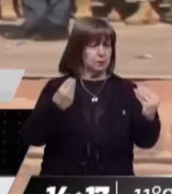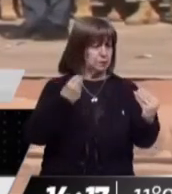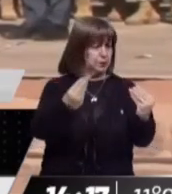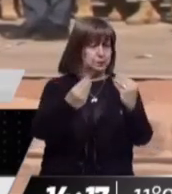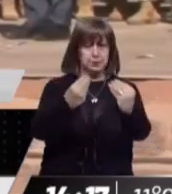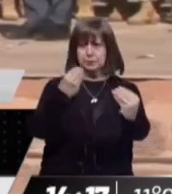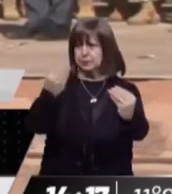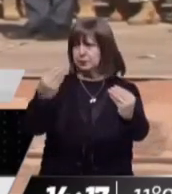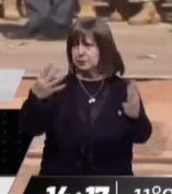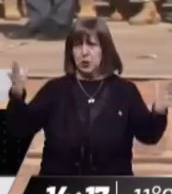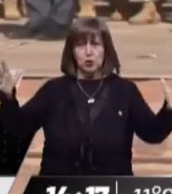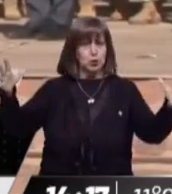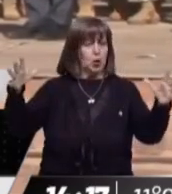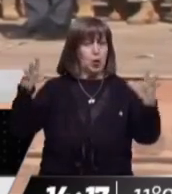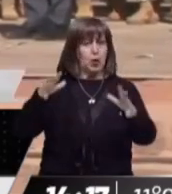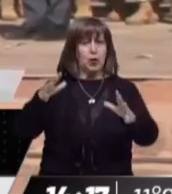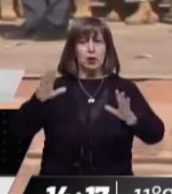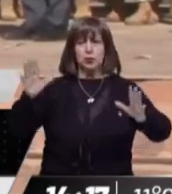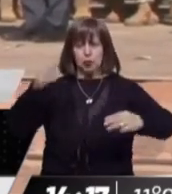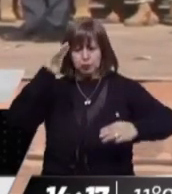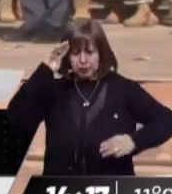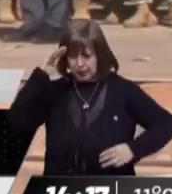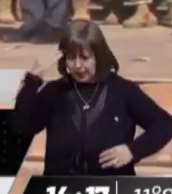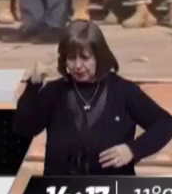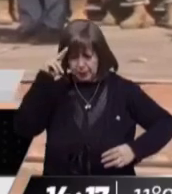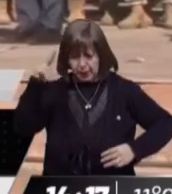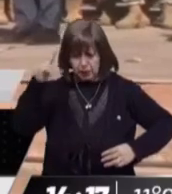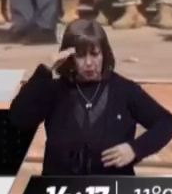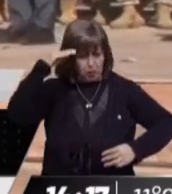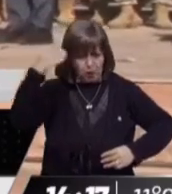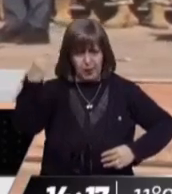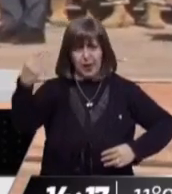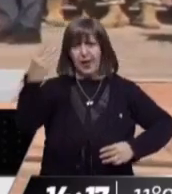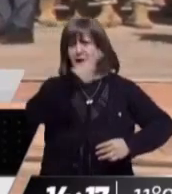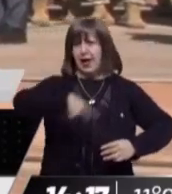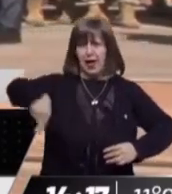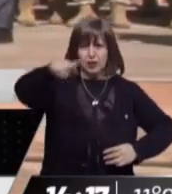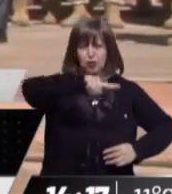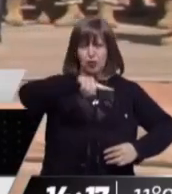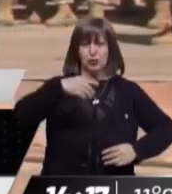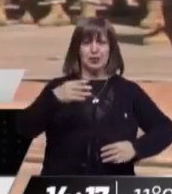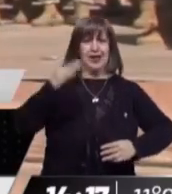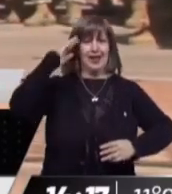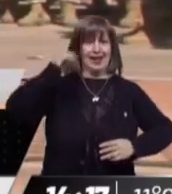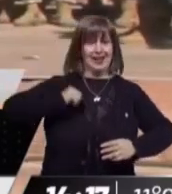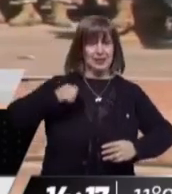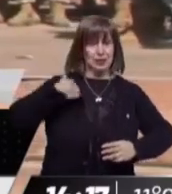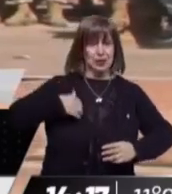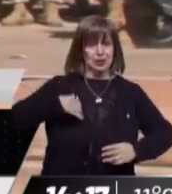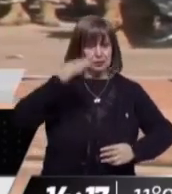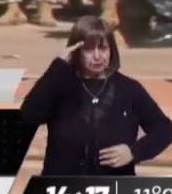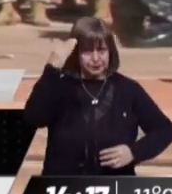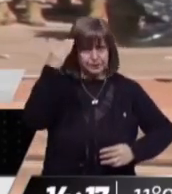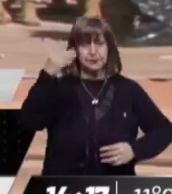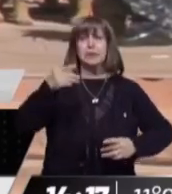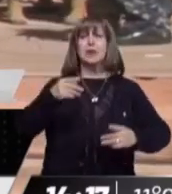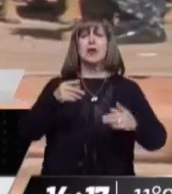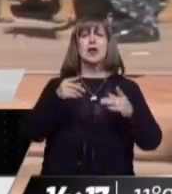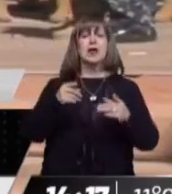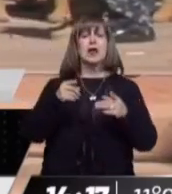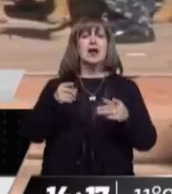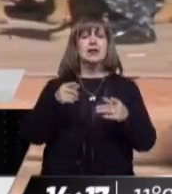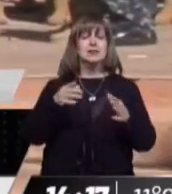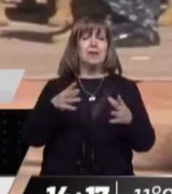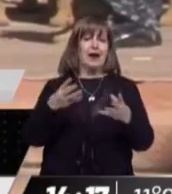autoridades vienen a rendirle homenaje al Ejército Argentino. Con lo cual,